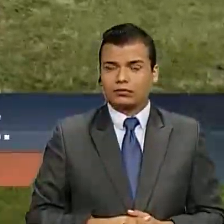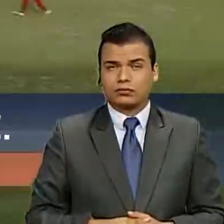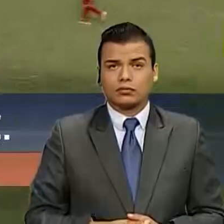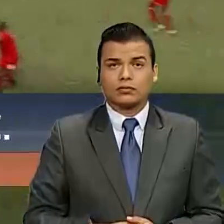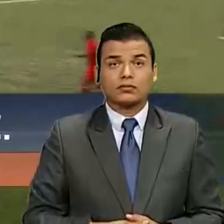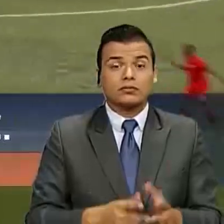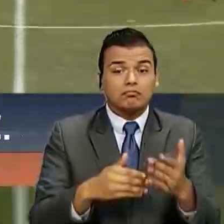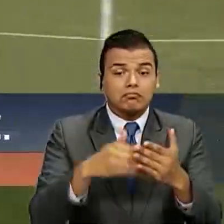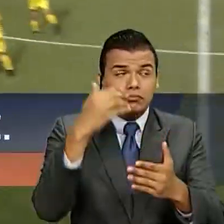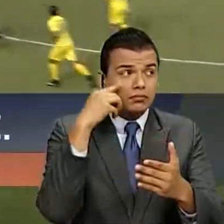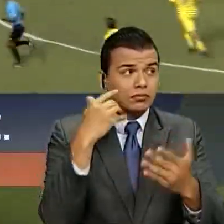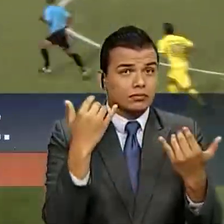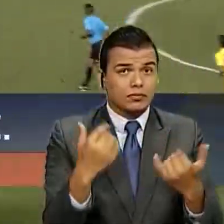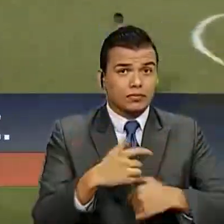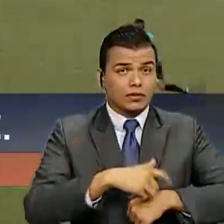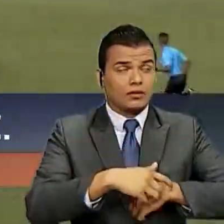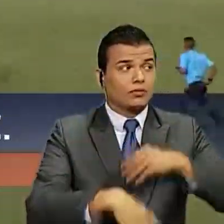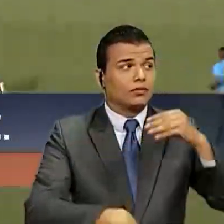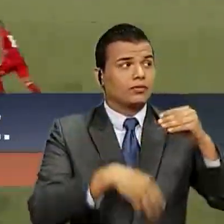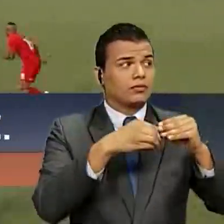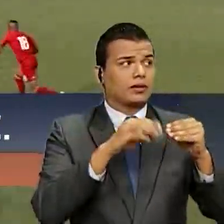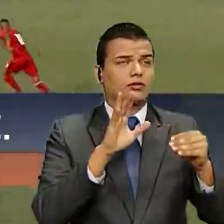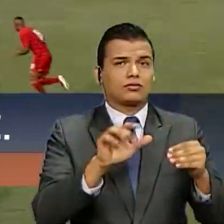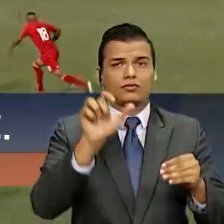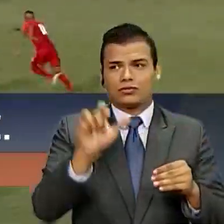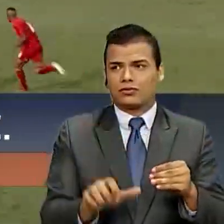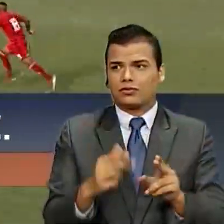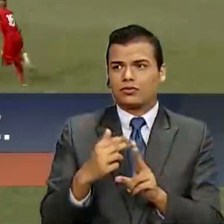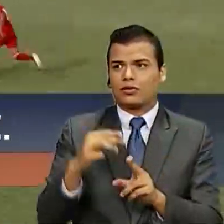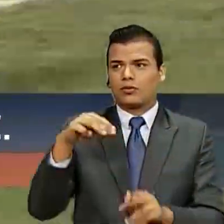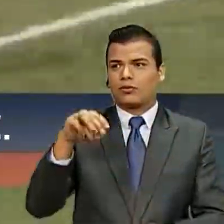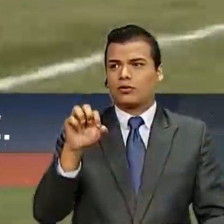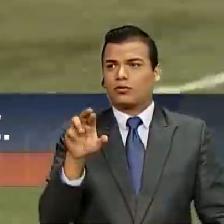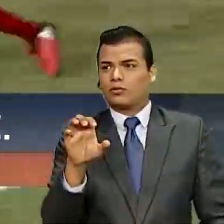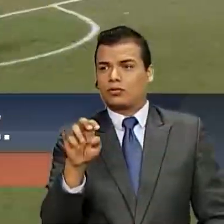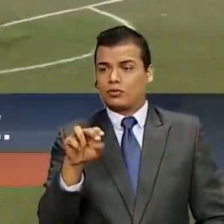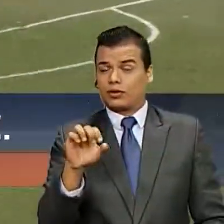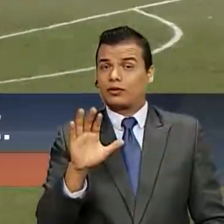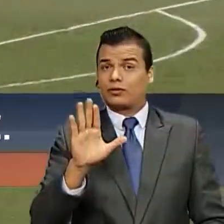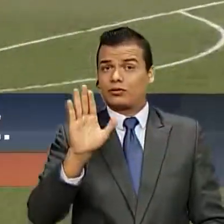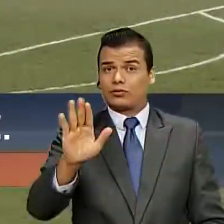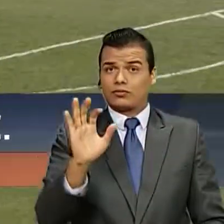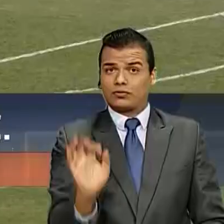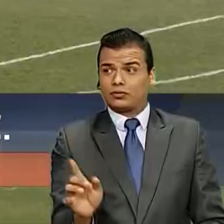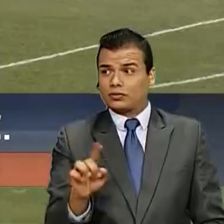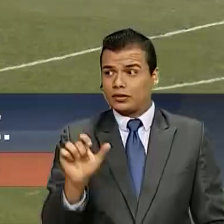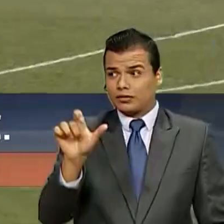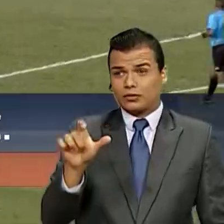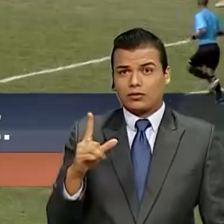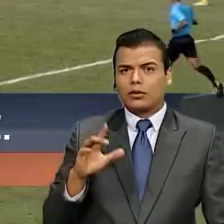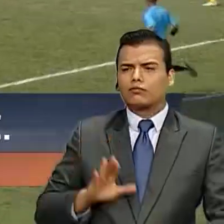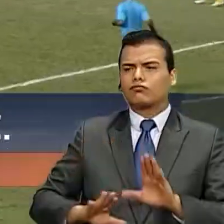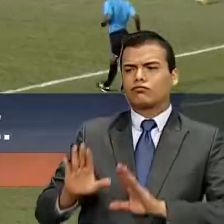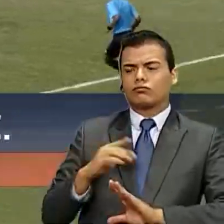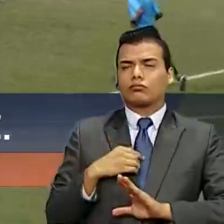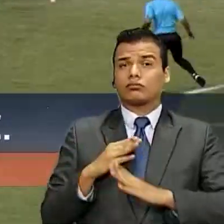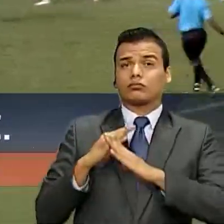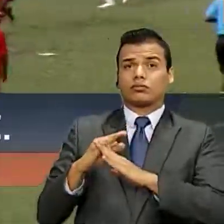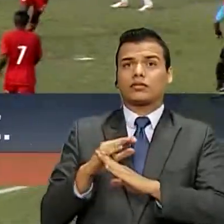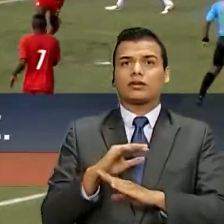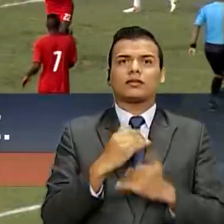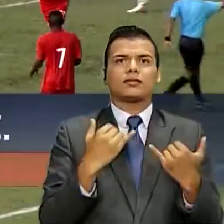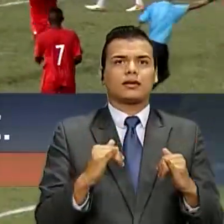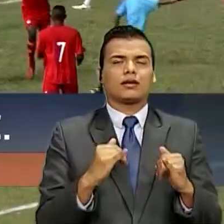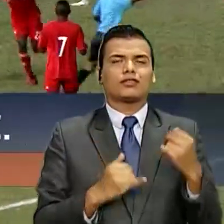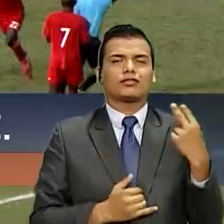de iniciado la etapa complementaria, Dailer Moreno, en una jugada individual, eludiendo al defensa y al arquero, coloca el